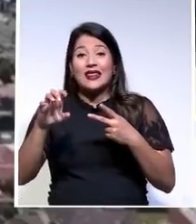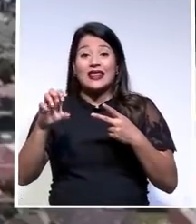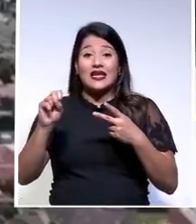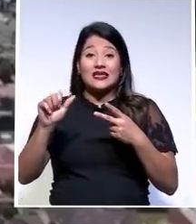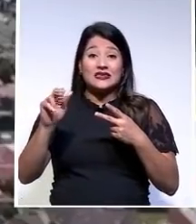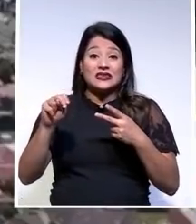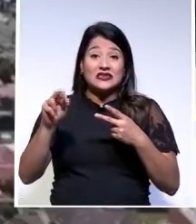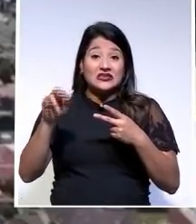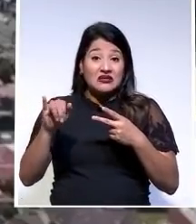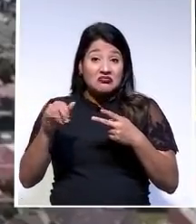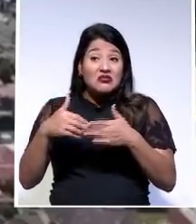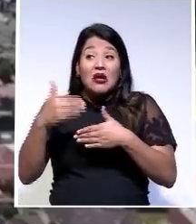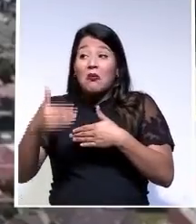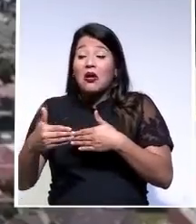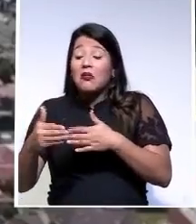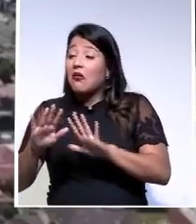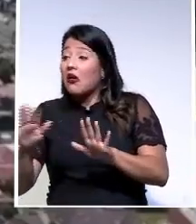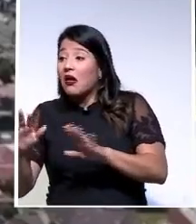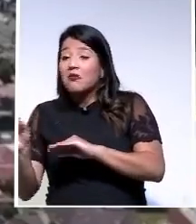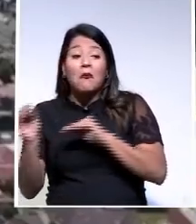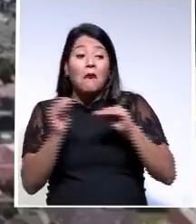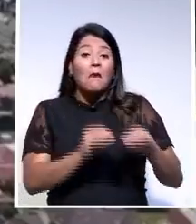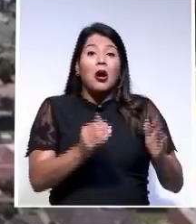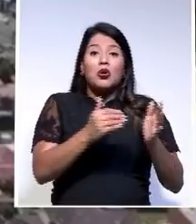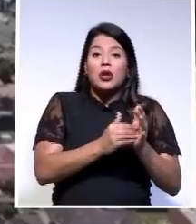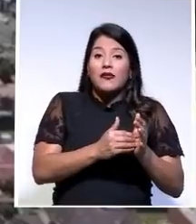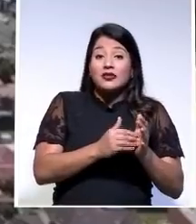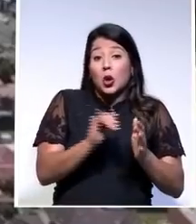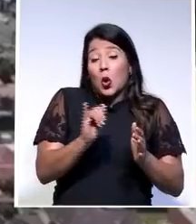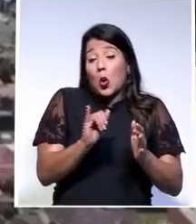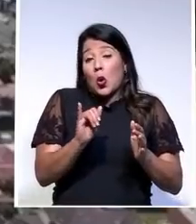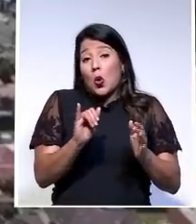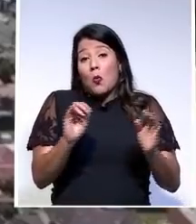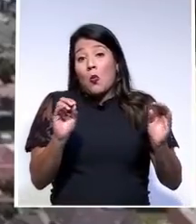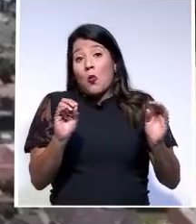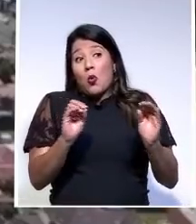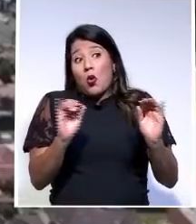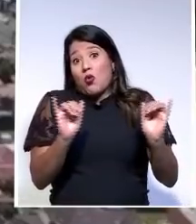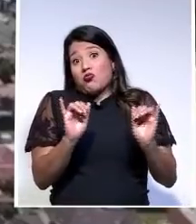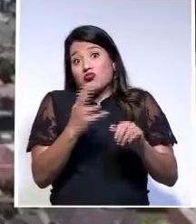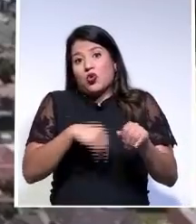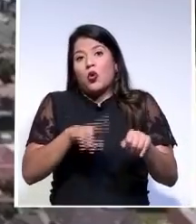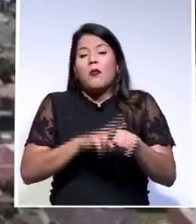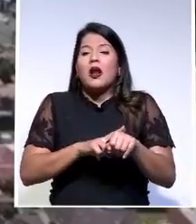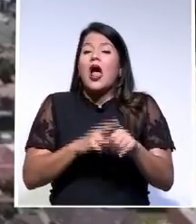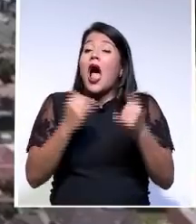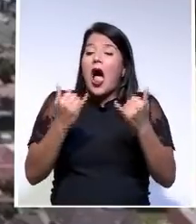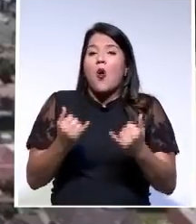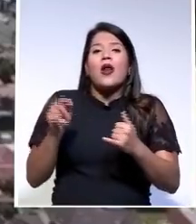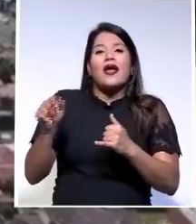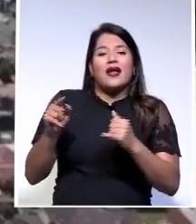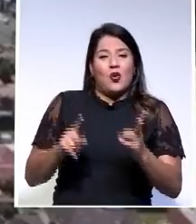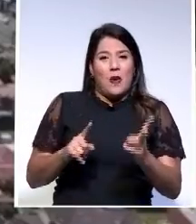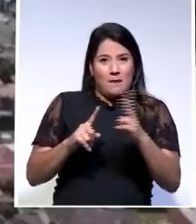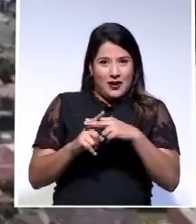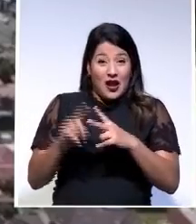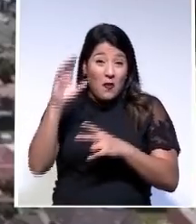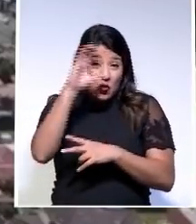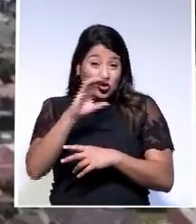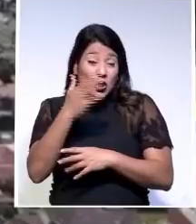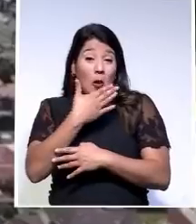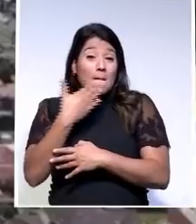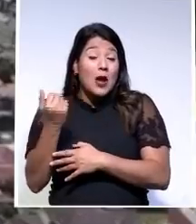como si nada hubiese pasado, lo están aplicando ahora otros liderazgos y efectivamente buscando una mejor oportunidad, dado que efectivamente